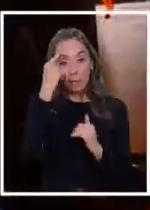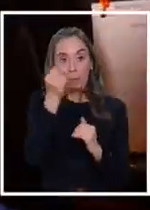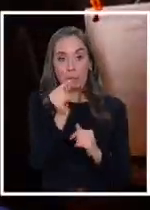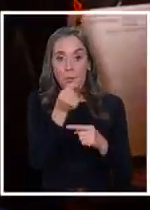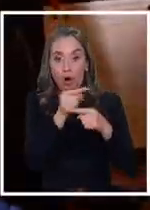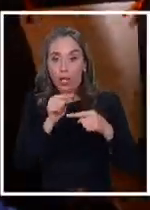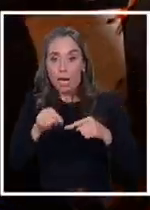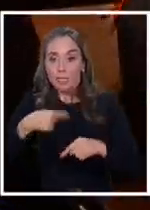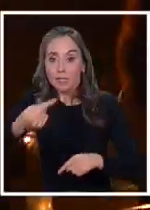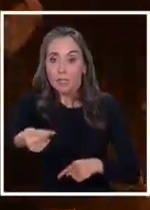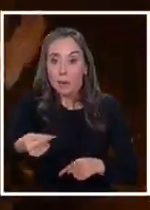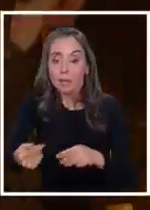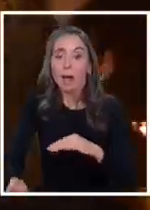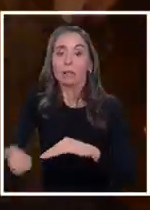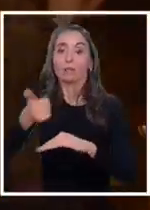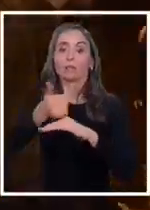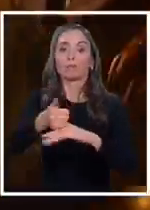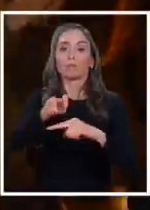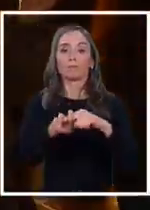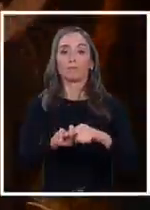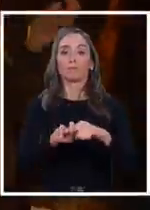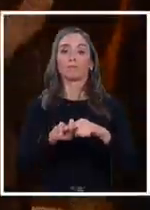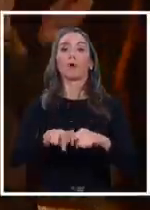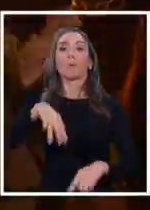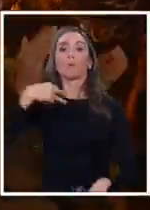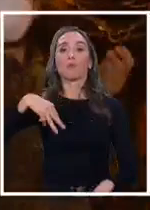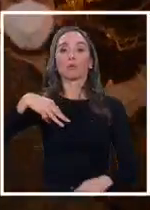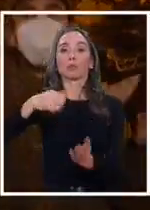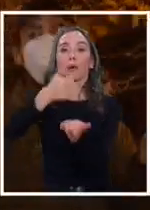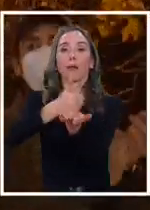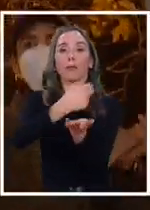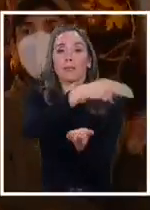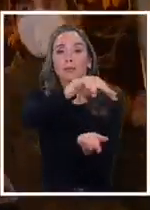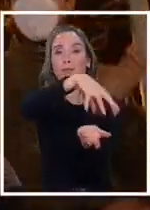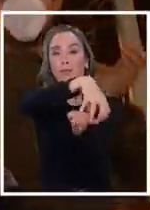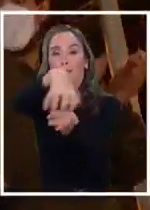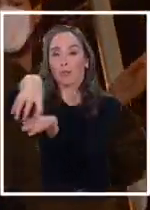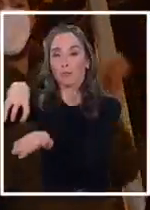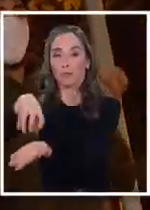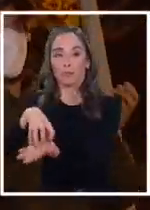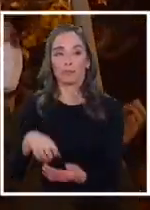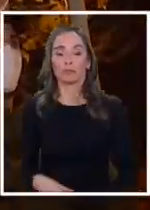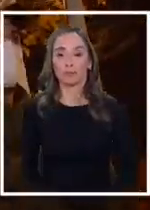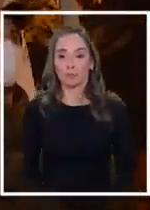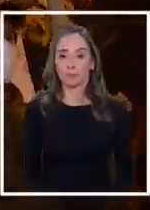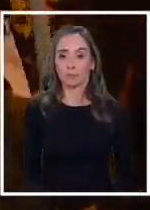semanas de llegar al sillón municipal de sus respectivas comunas.